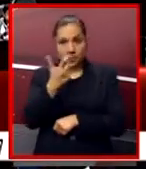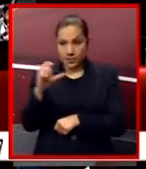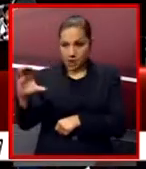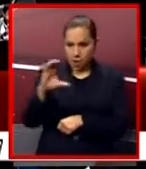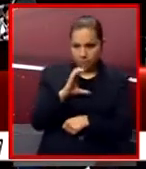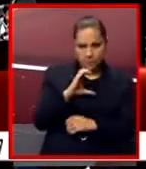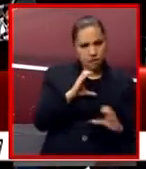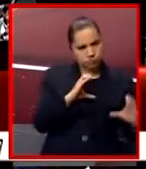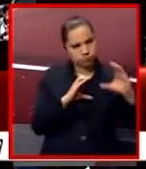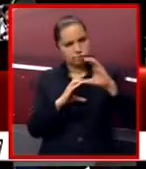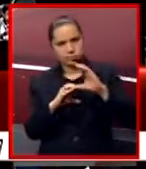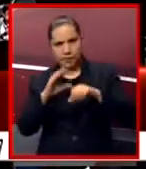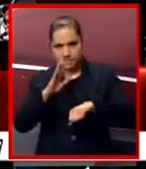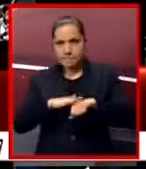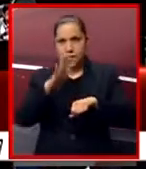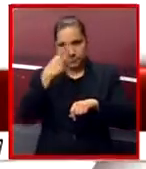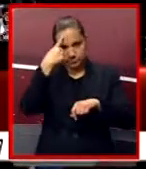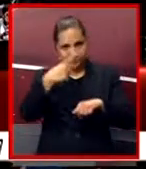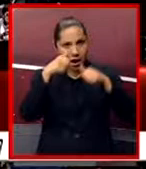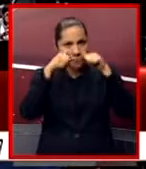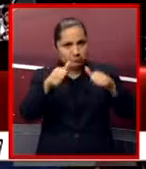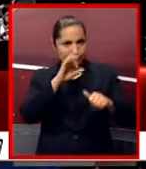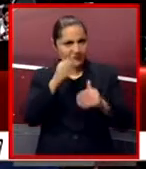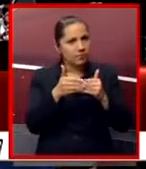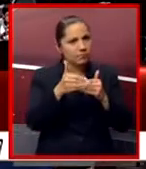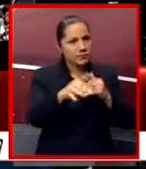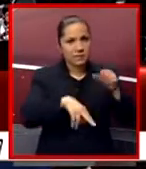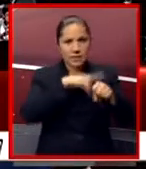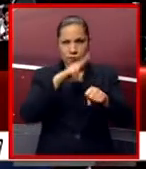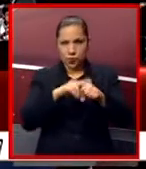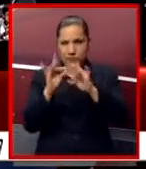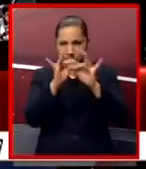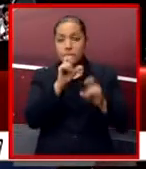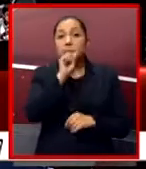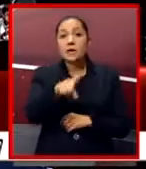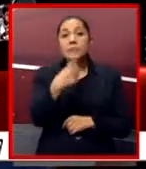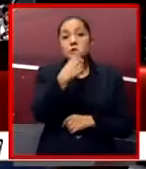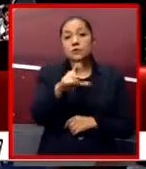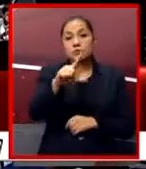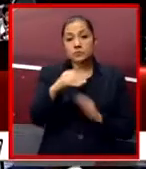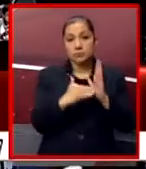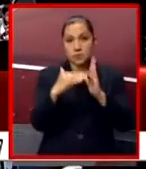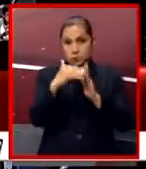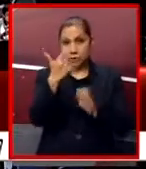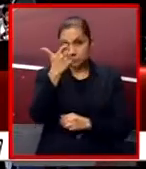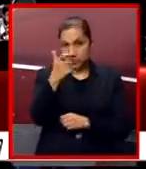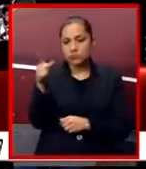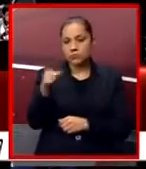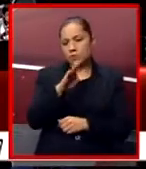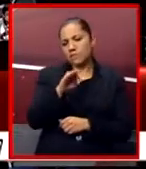para acelerar la atención de los desastres naturales, y también 170 millones de pesos al Fondo para